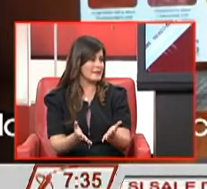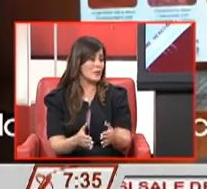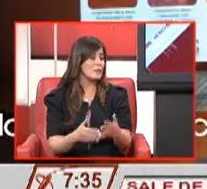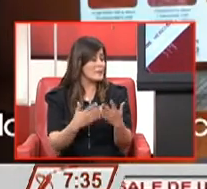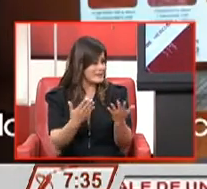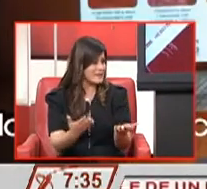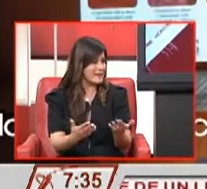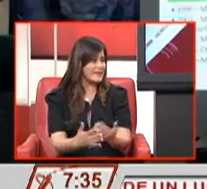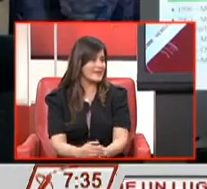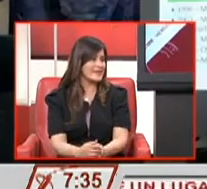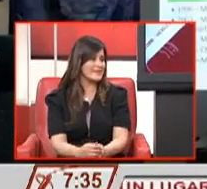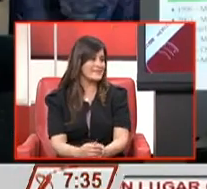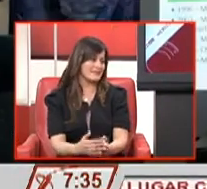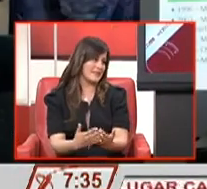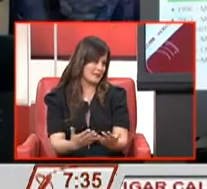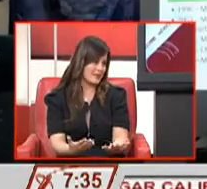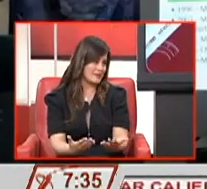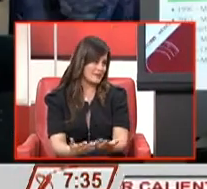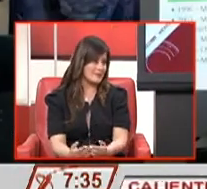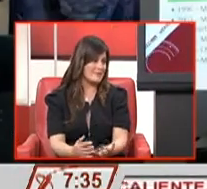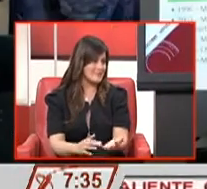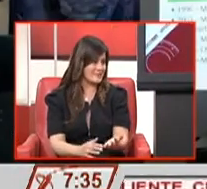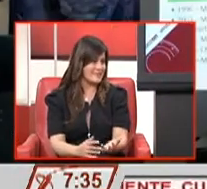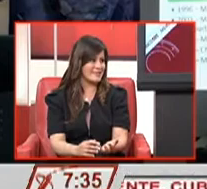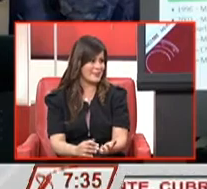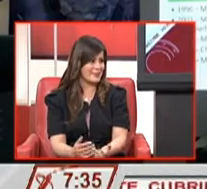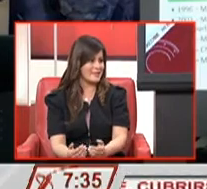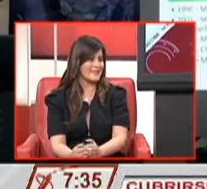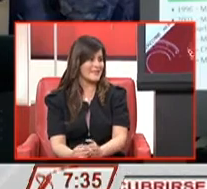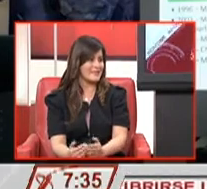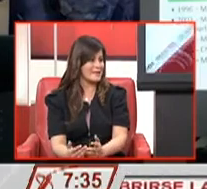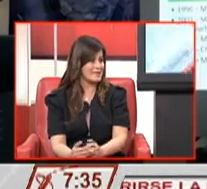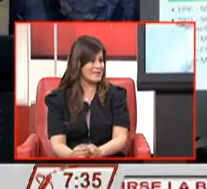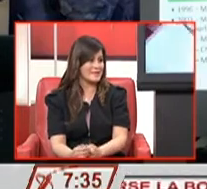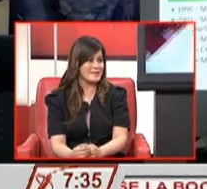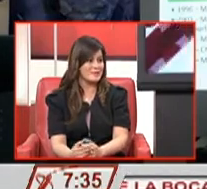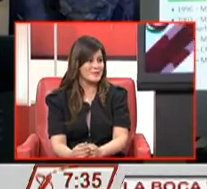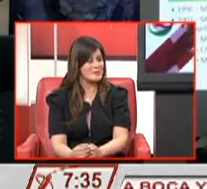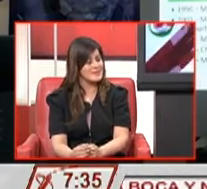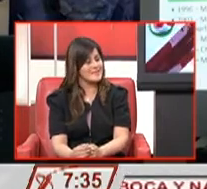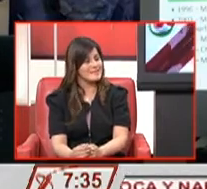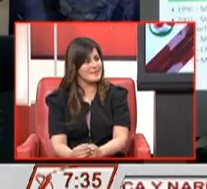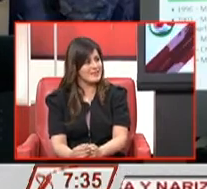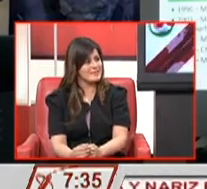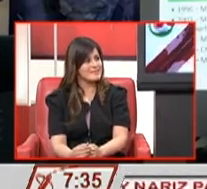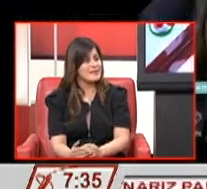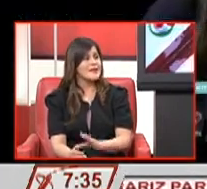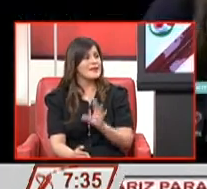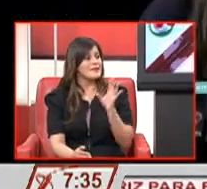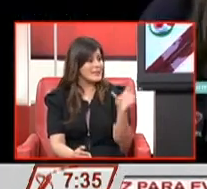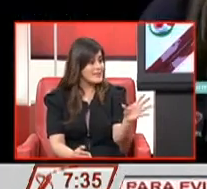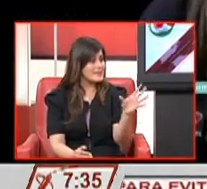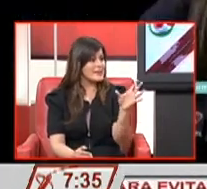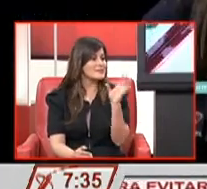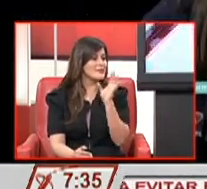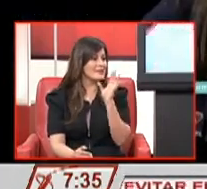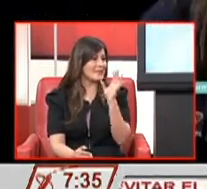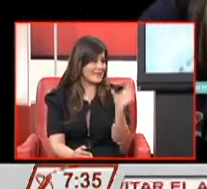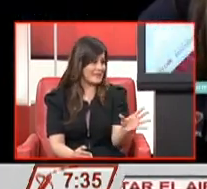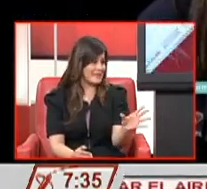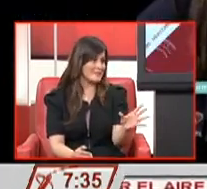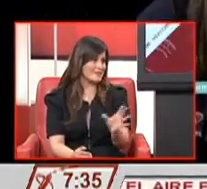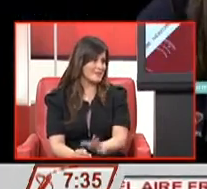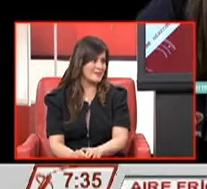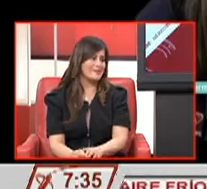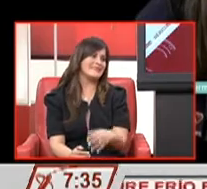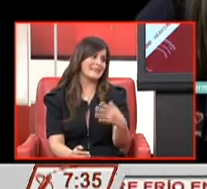busquen o persigan carreras relacionadas con STEM, ciencia, tecnología, ingeniería y matemáticas, por sus siglas en inglés, relacionadas con